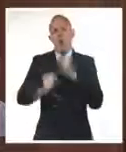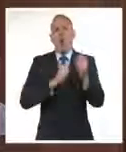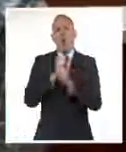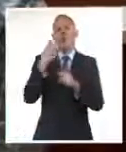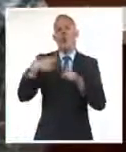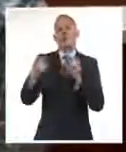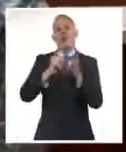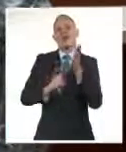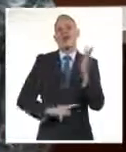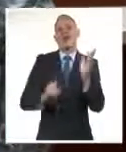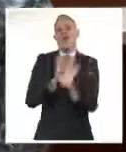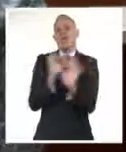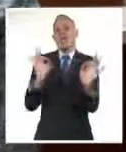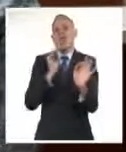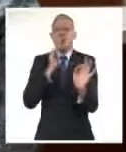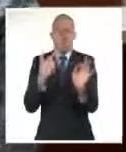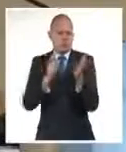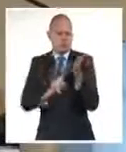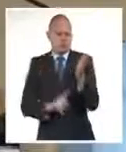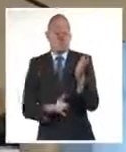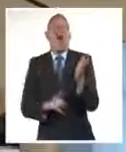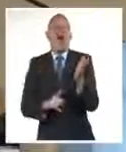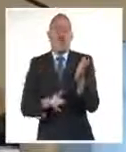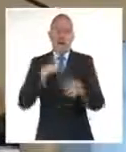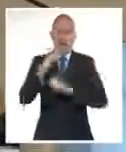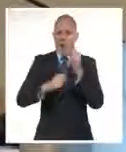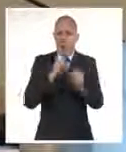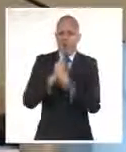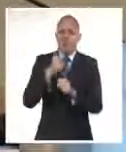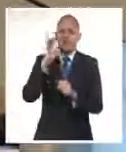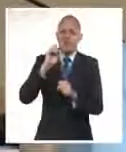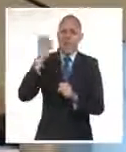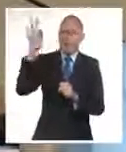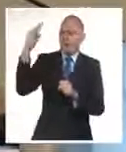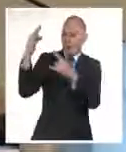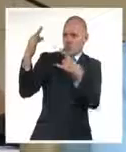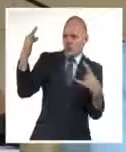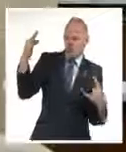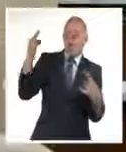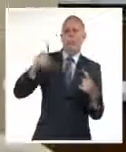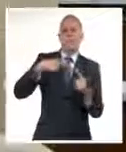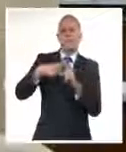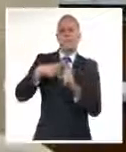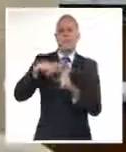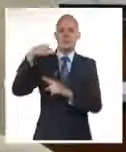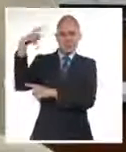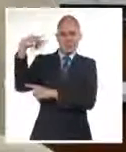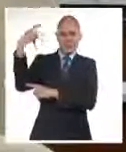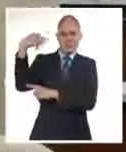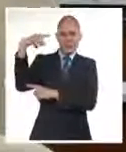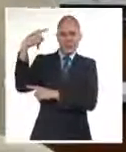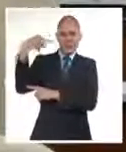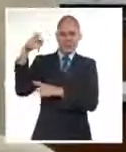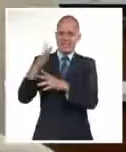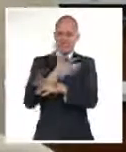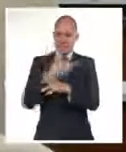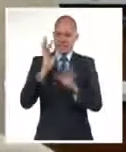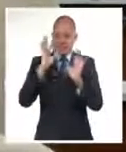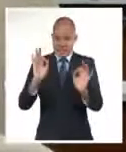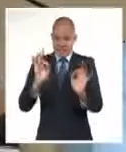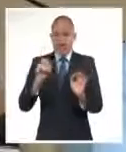renovables de energía en el sistema empresarial cubano. Hoy, en ellos son líderes Recursos Hidráulicos, ETEXA y la industria de